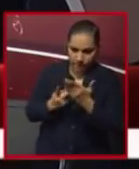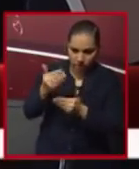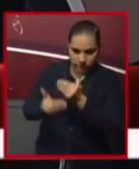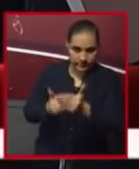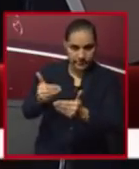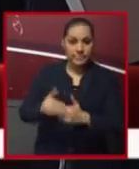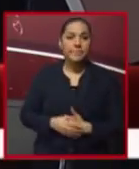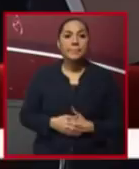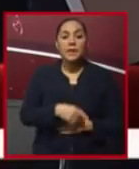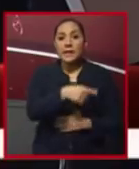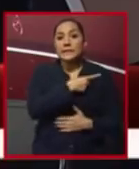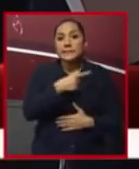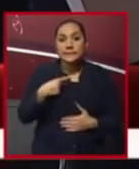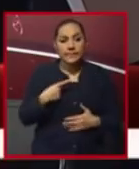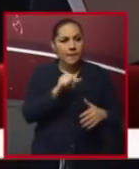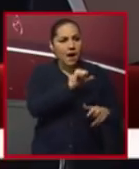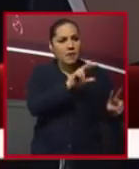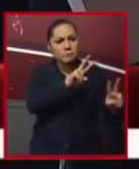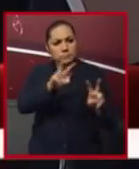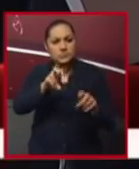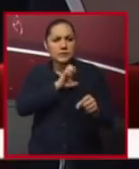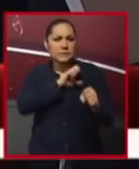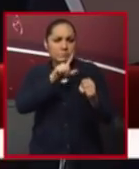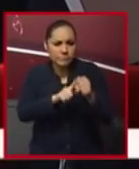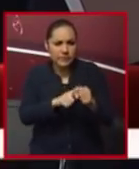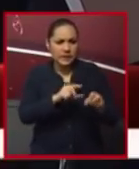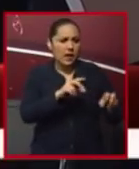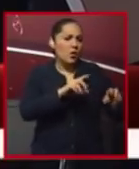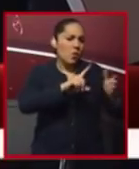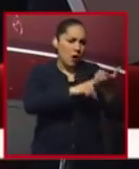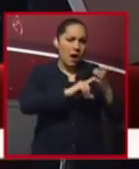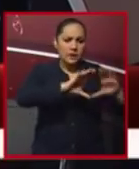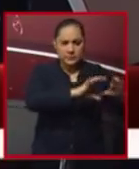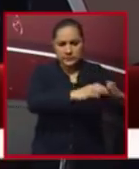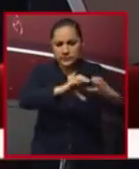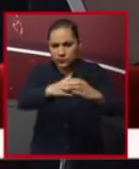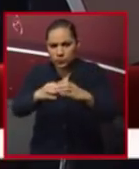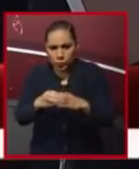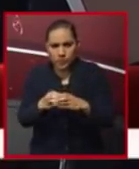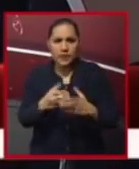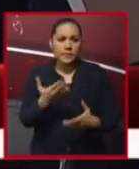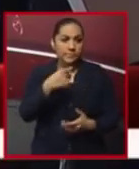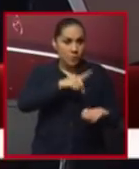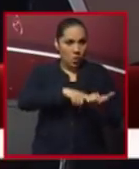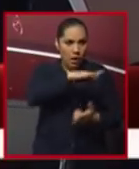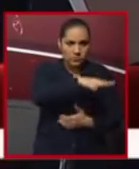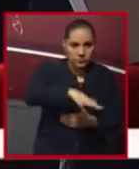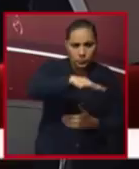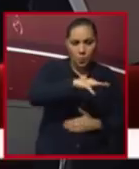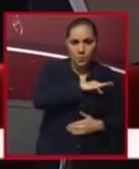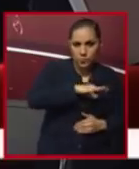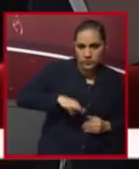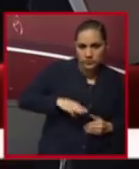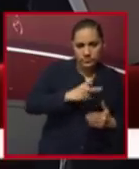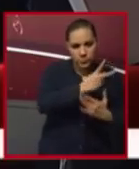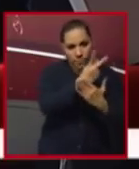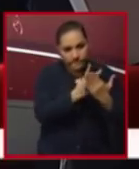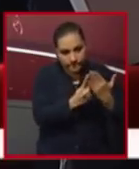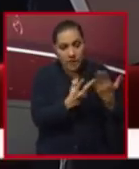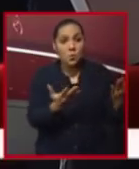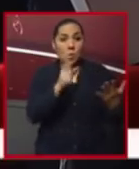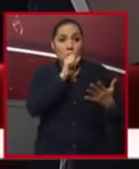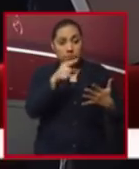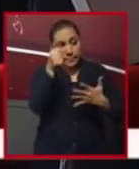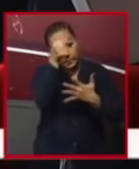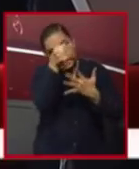transversales, sectoriales, especiales, los planes estatales de desarrollo, inclusive los planes municipales o indicadores